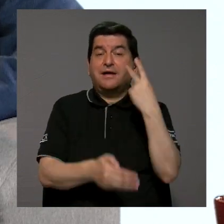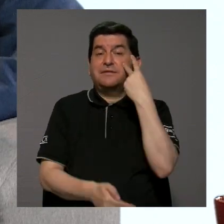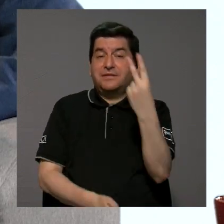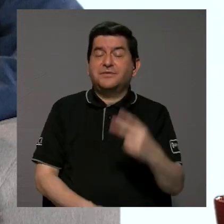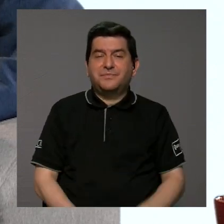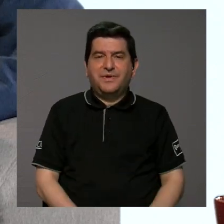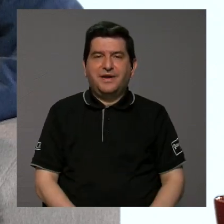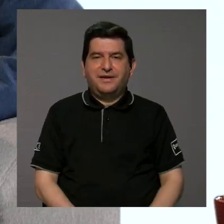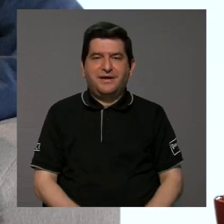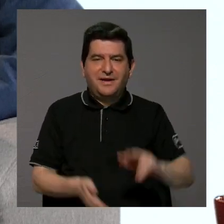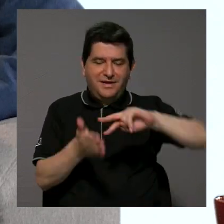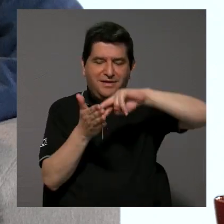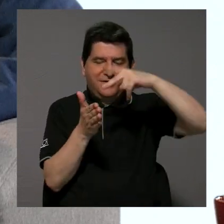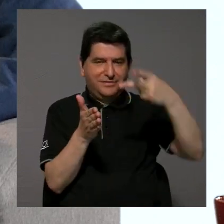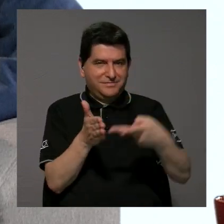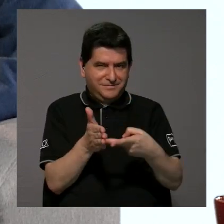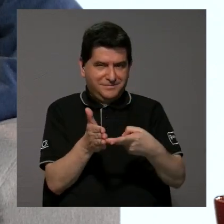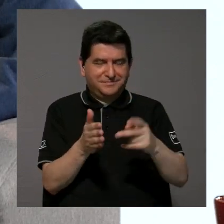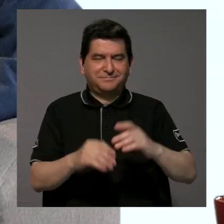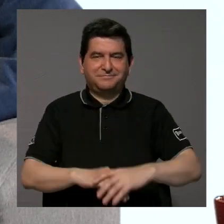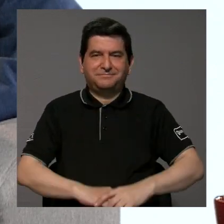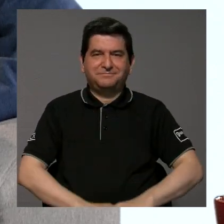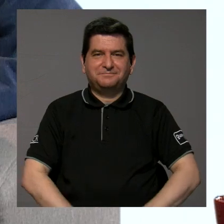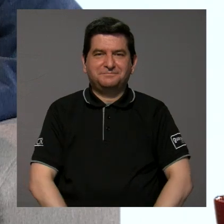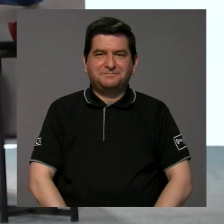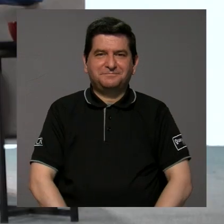antes ver nuestra sección de conceptos.